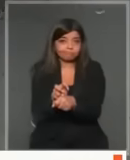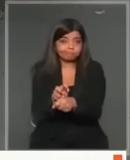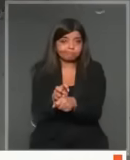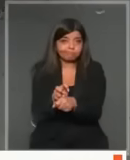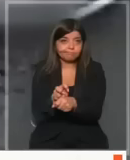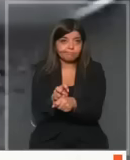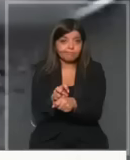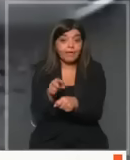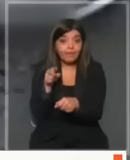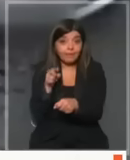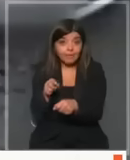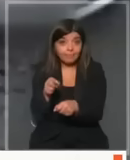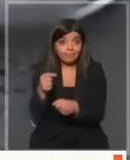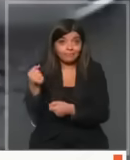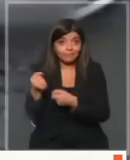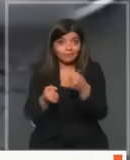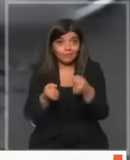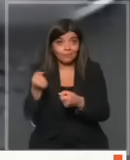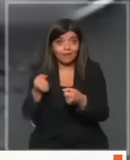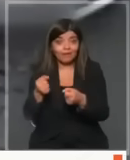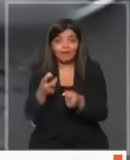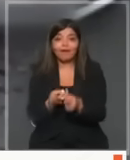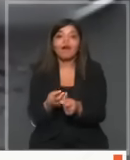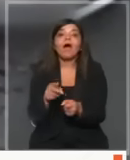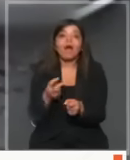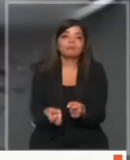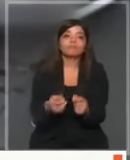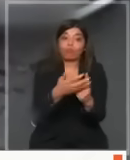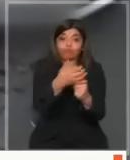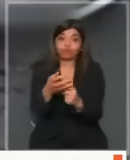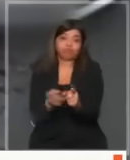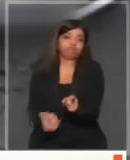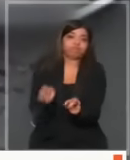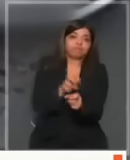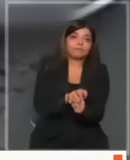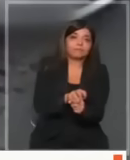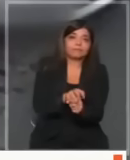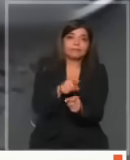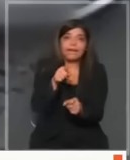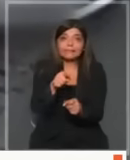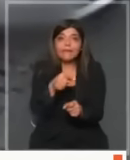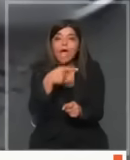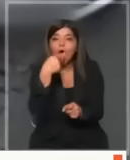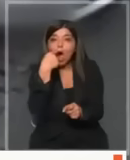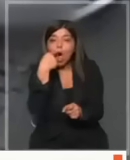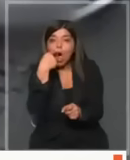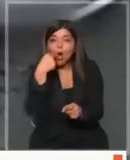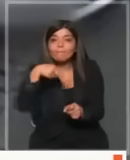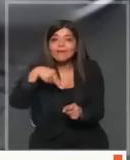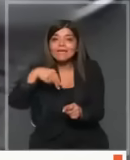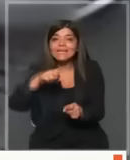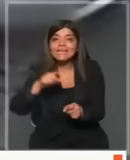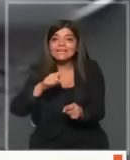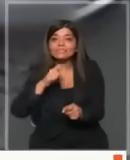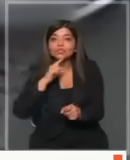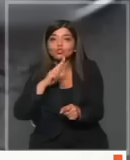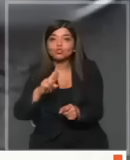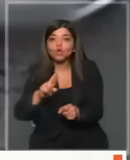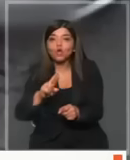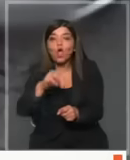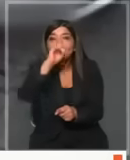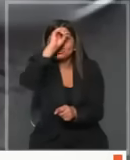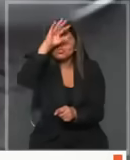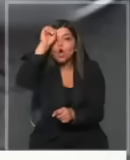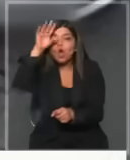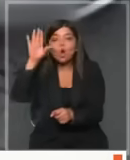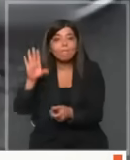De este automóvil donde subieron al empresario cuando fue secuestrado, baja Néstor Mojica, colombiano, quien será uno de los ejecutores